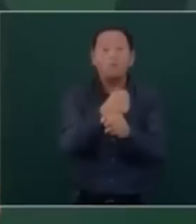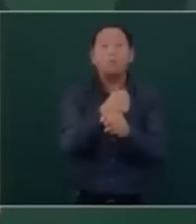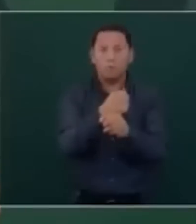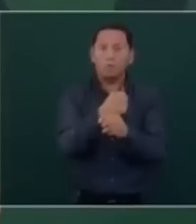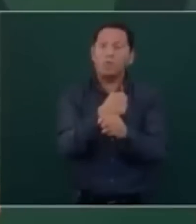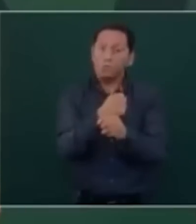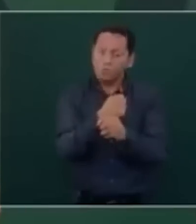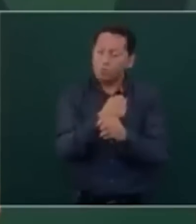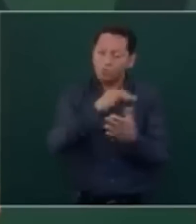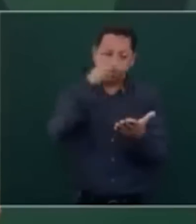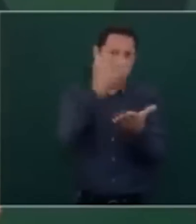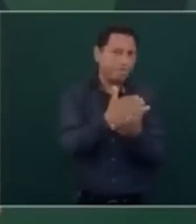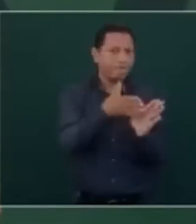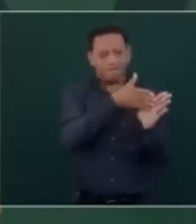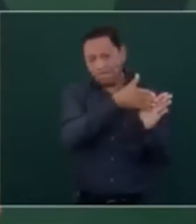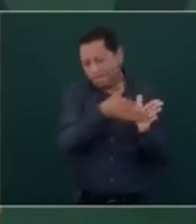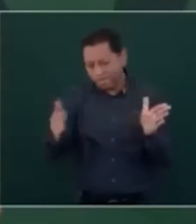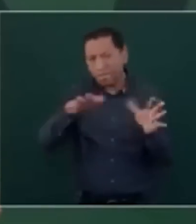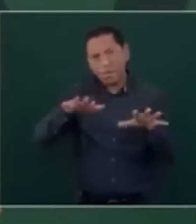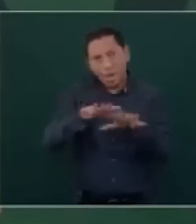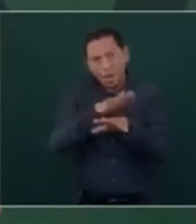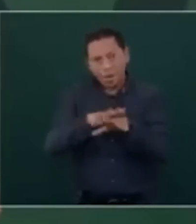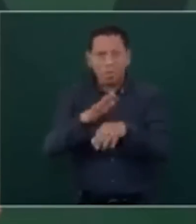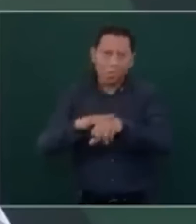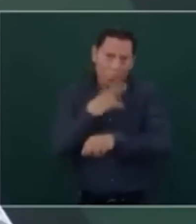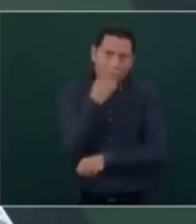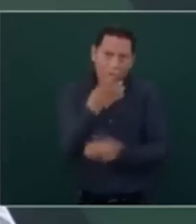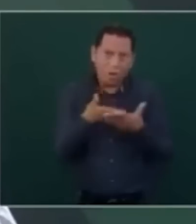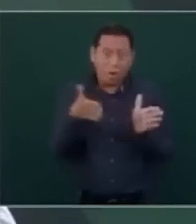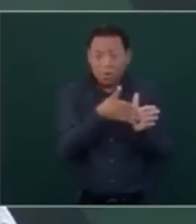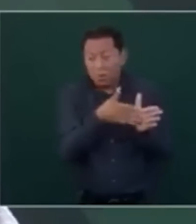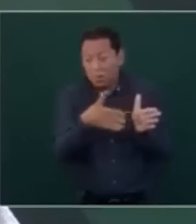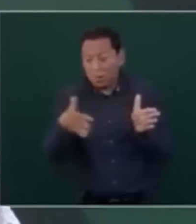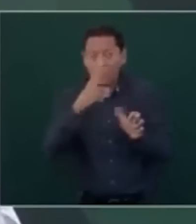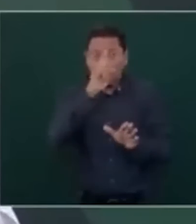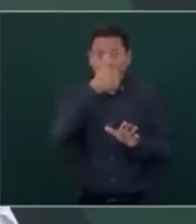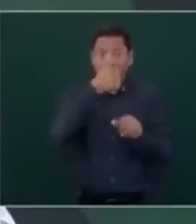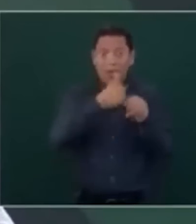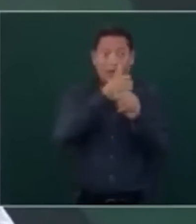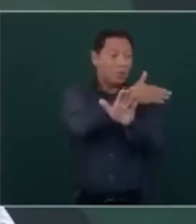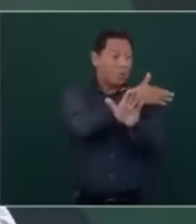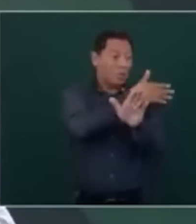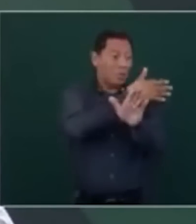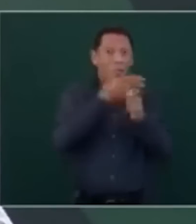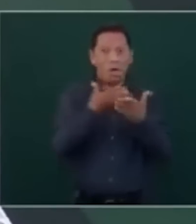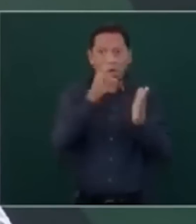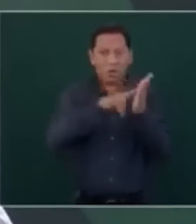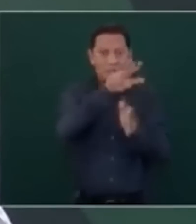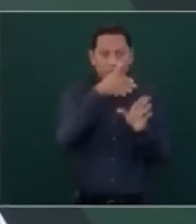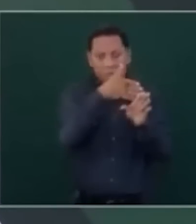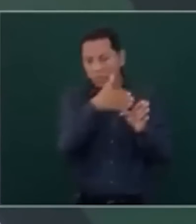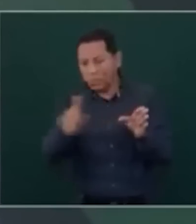Y así es que estamos rescatando a Pemex, estamos rescatando a la Comisión Federal